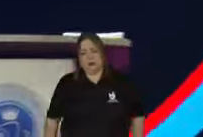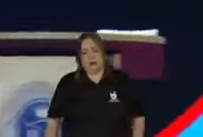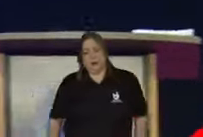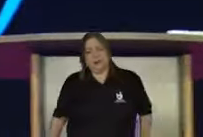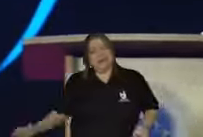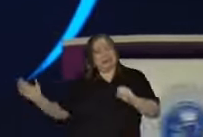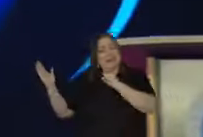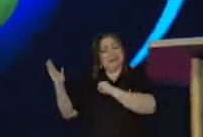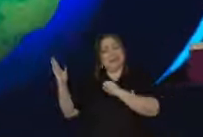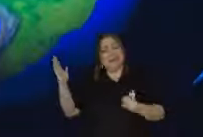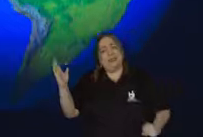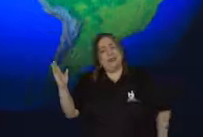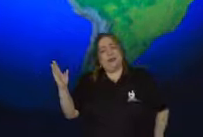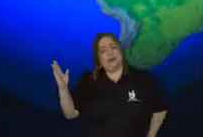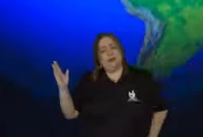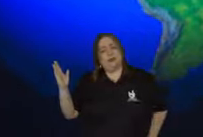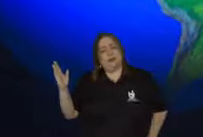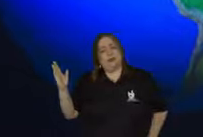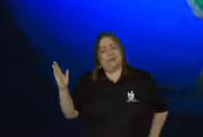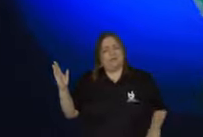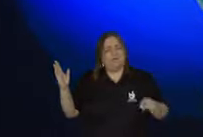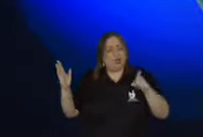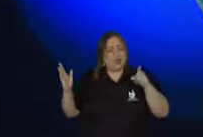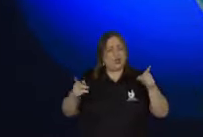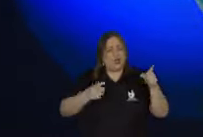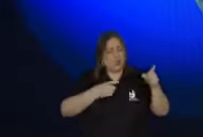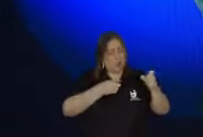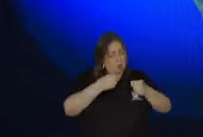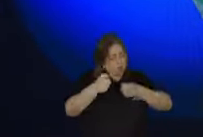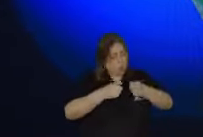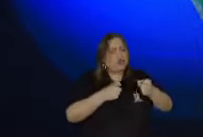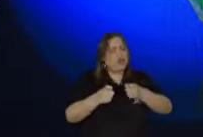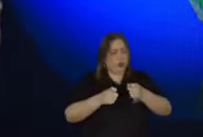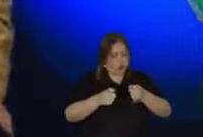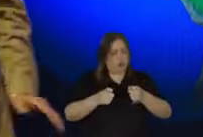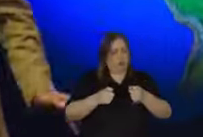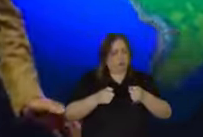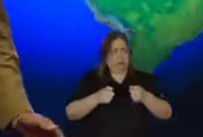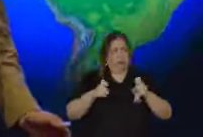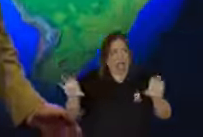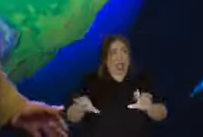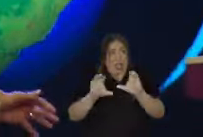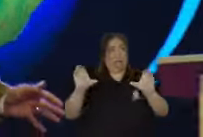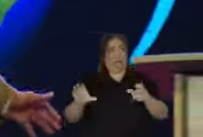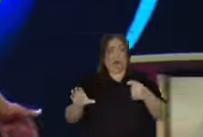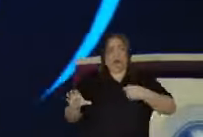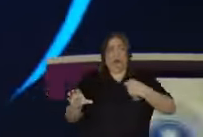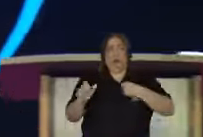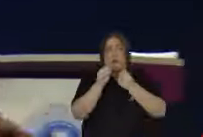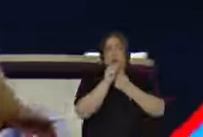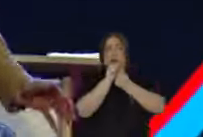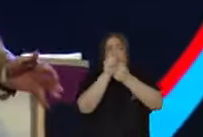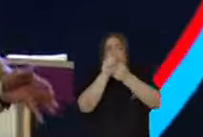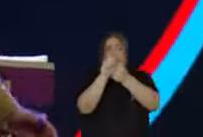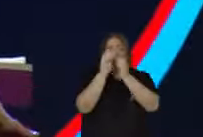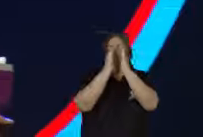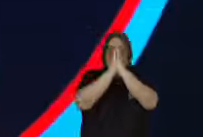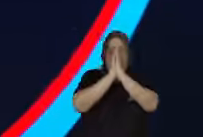Señor, lo que esté bajo tu soberanía, yo lo acepto y te voy a seguir adorando. Pero a este diablo